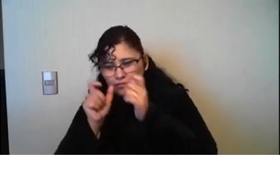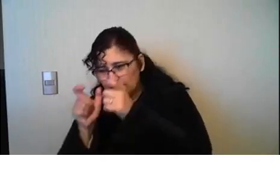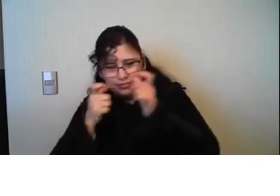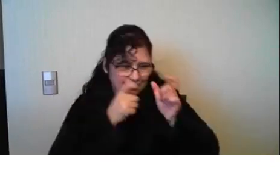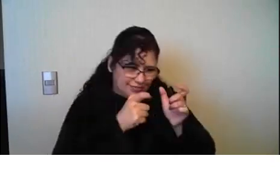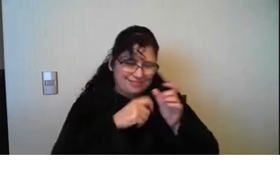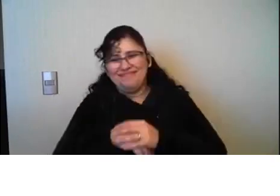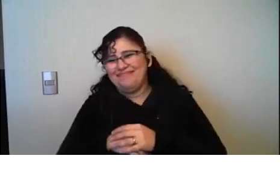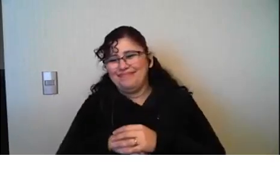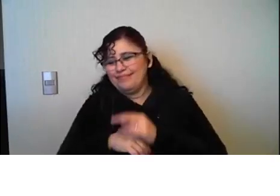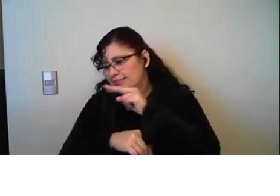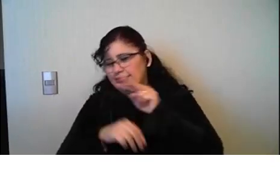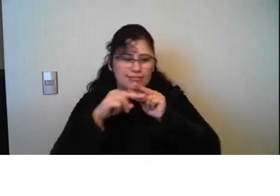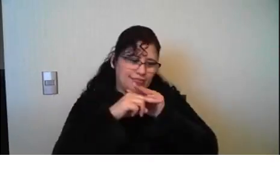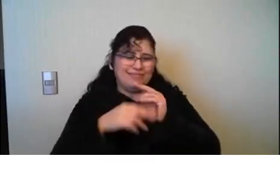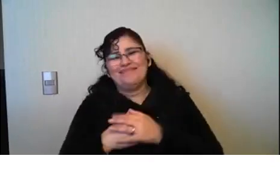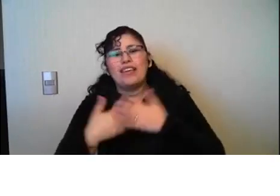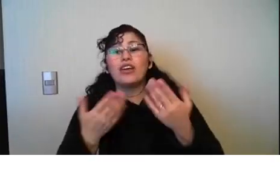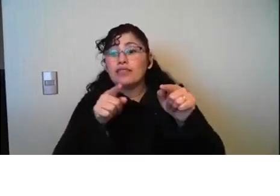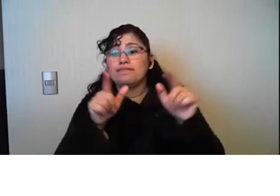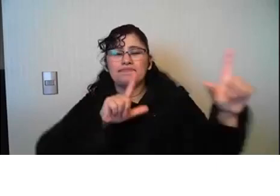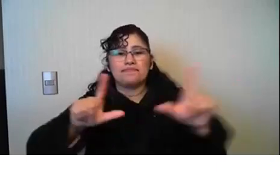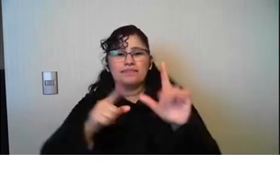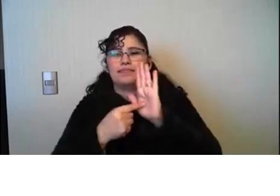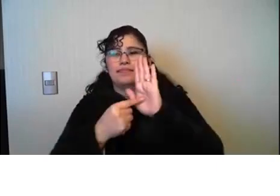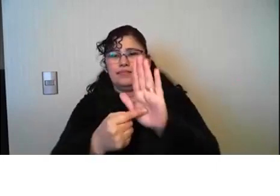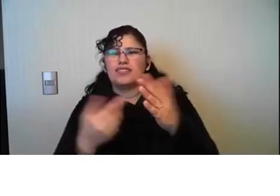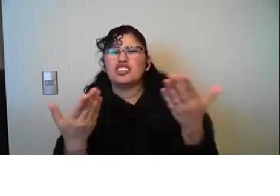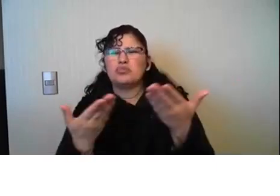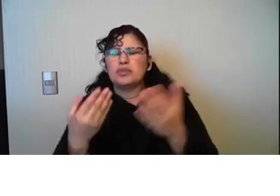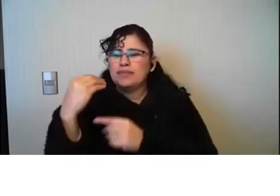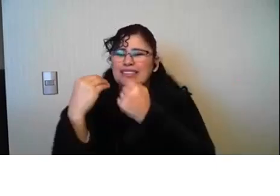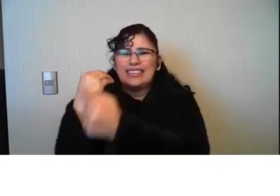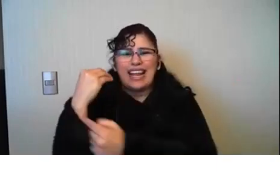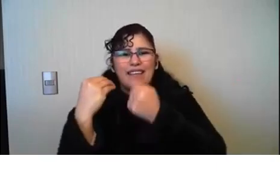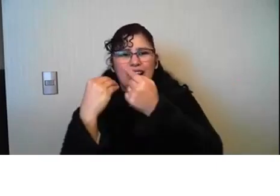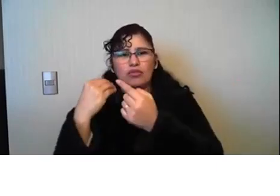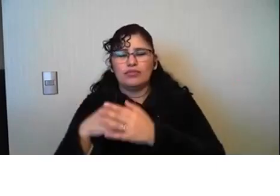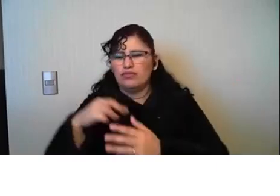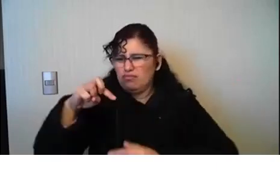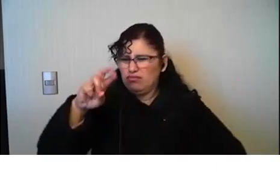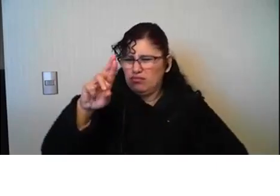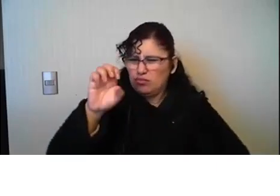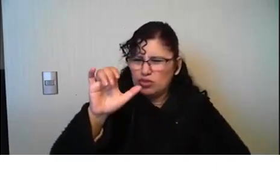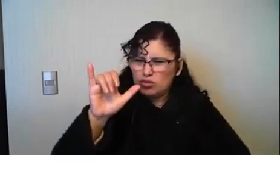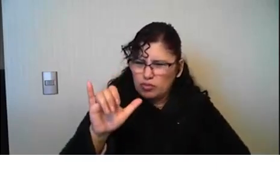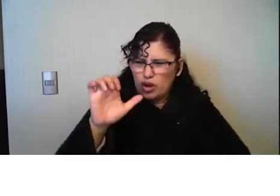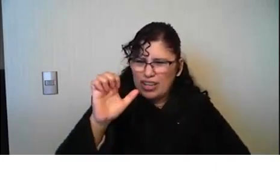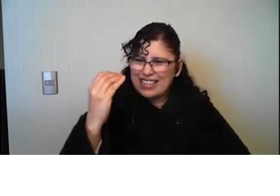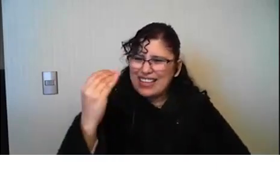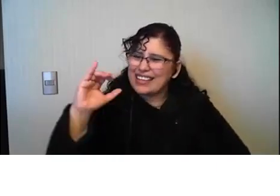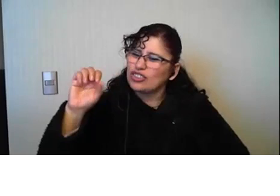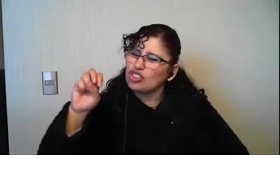algunas imágenes en donde muestran las proyecciones del cerebelo hacia la corteza del